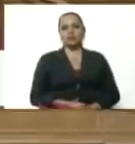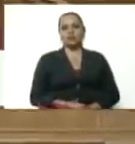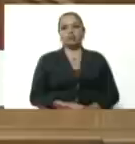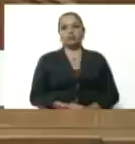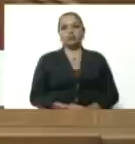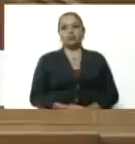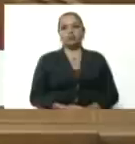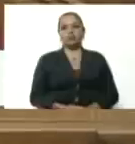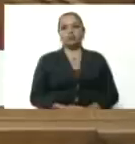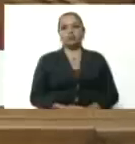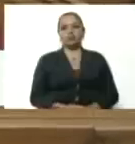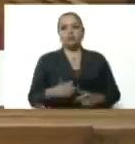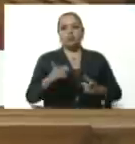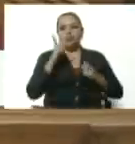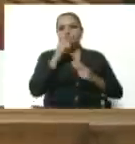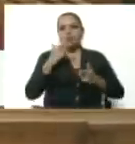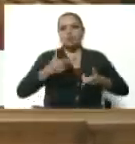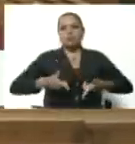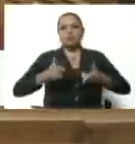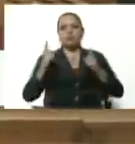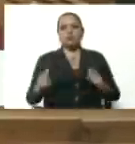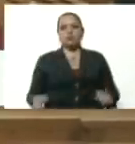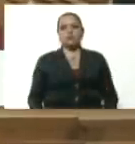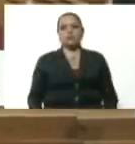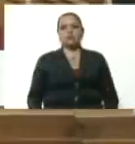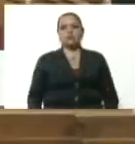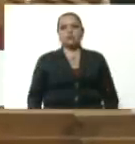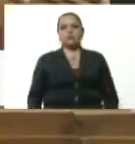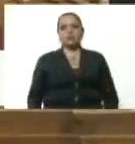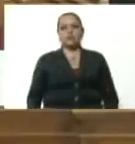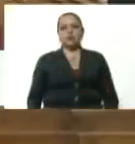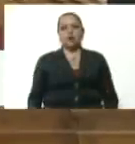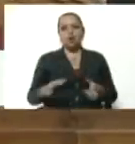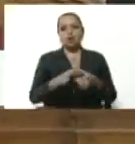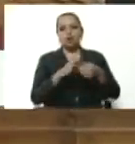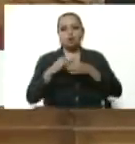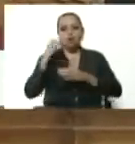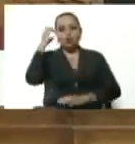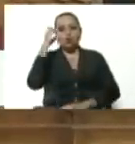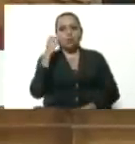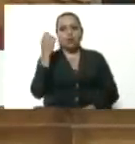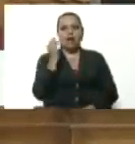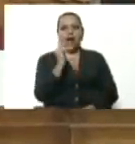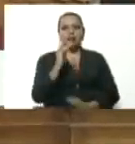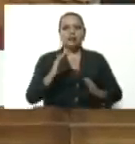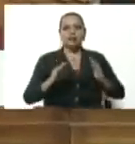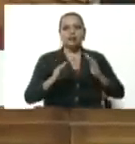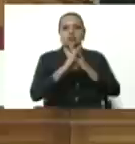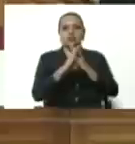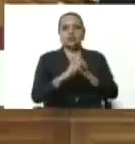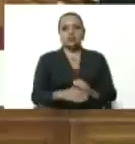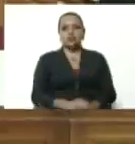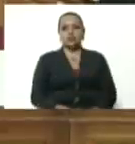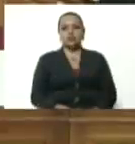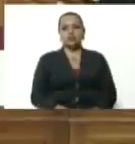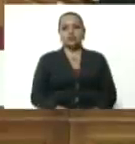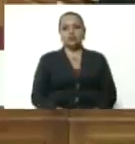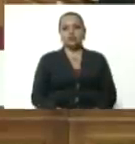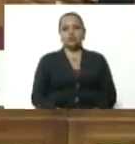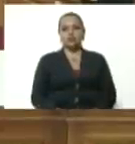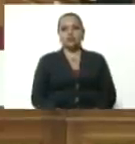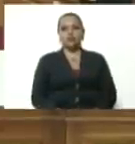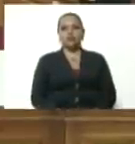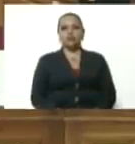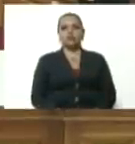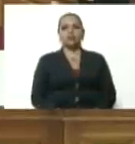No, no es posible, pues, que la Unión Europea sancione a Ornella Ferreira. No, no, no, nos acercamos a Ornella